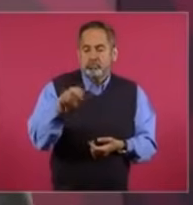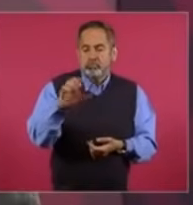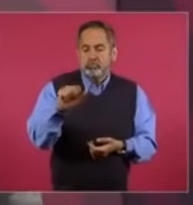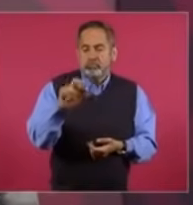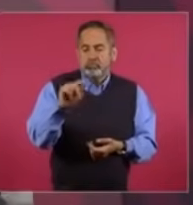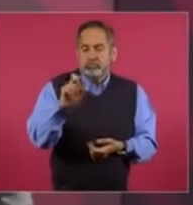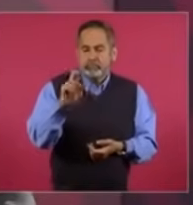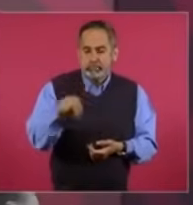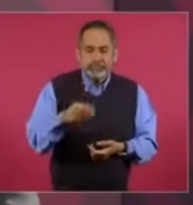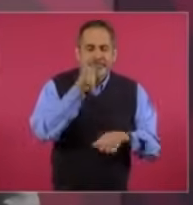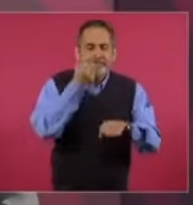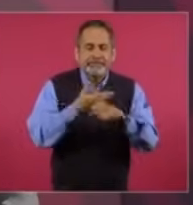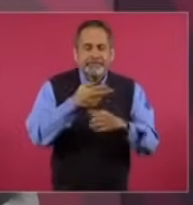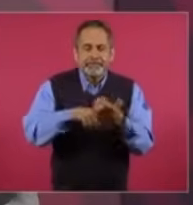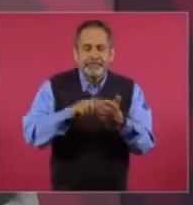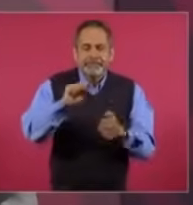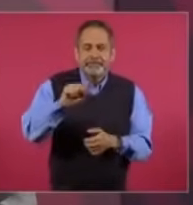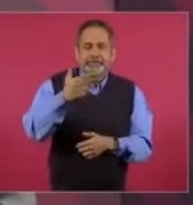para los